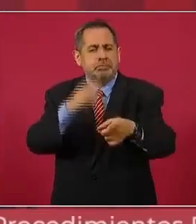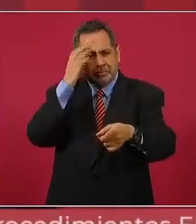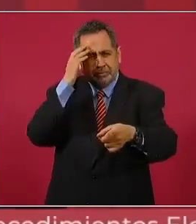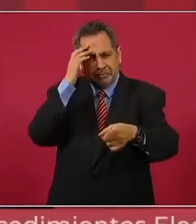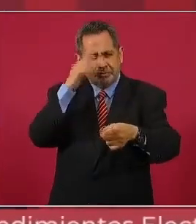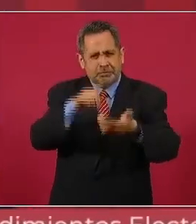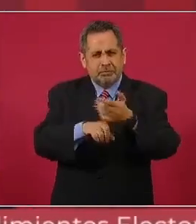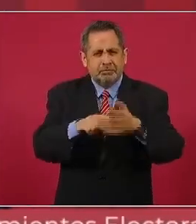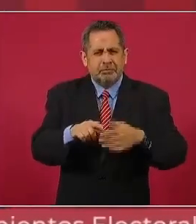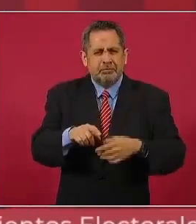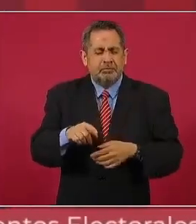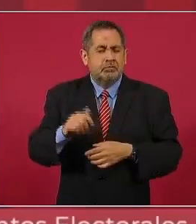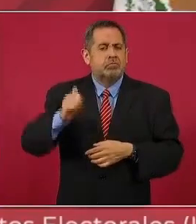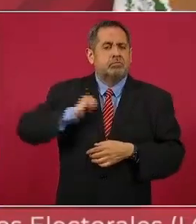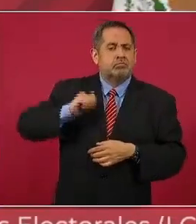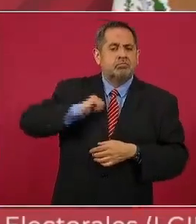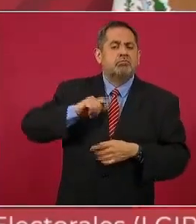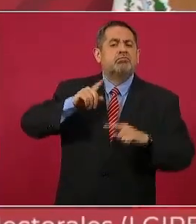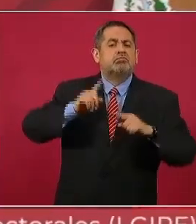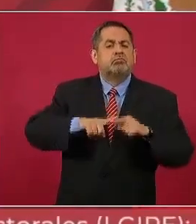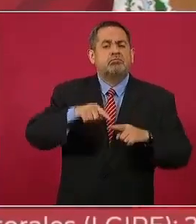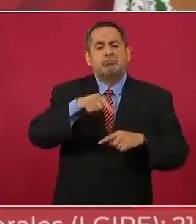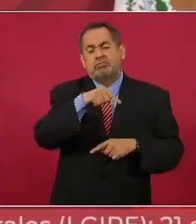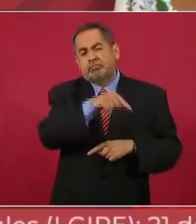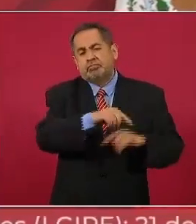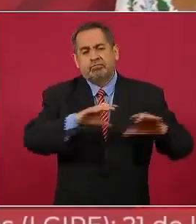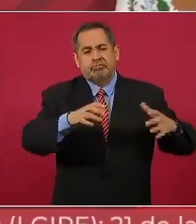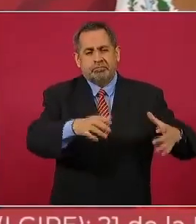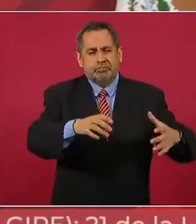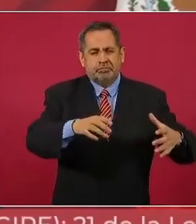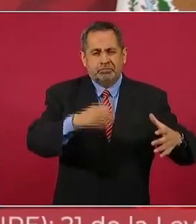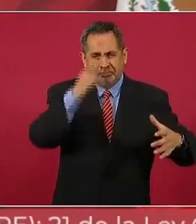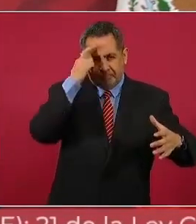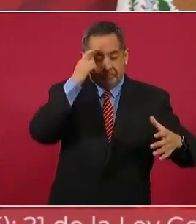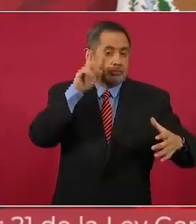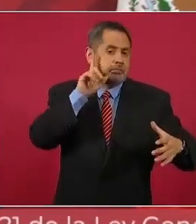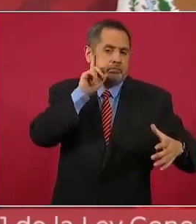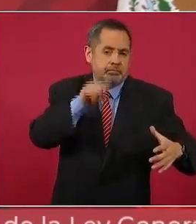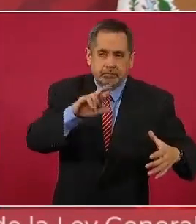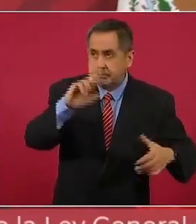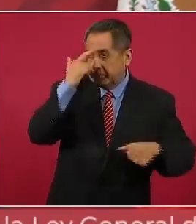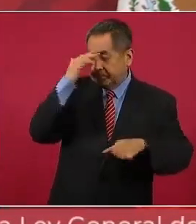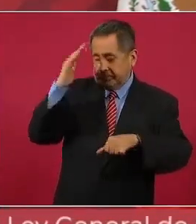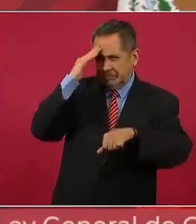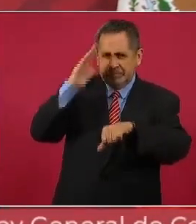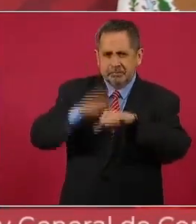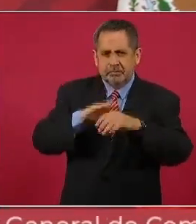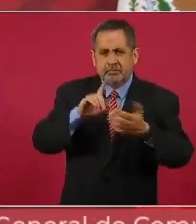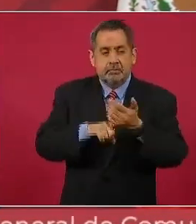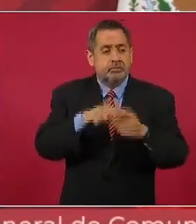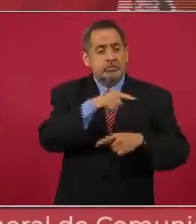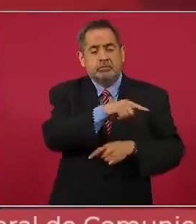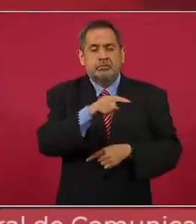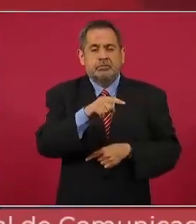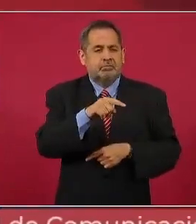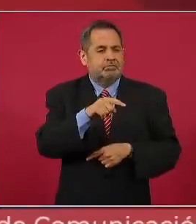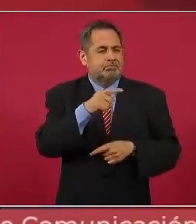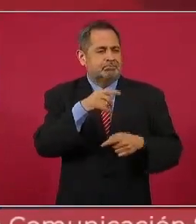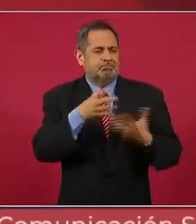el apóstol de la democracia? Lo vamos a recordar mañana. De una familia de